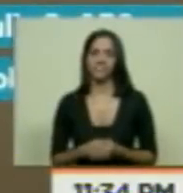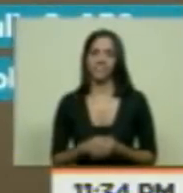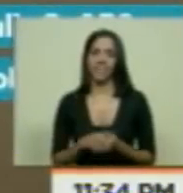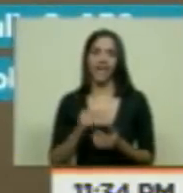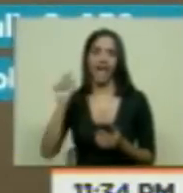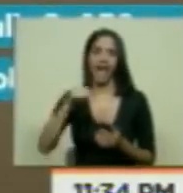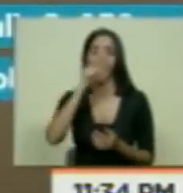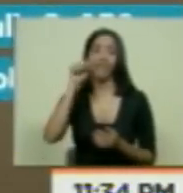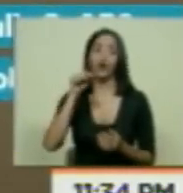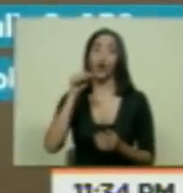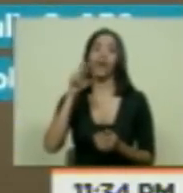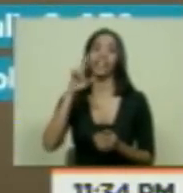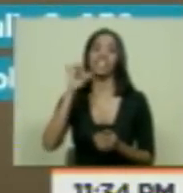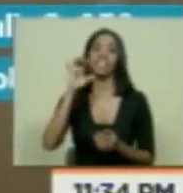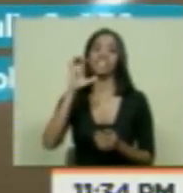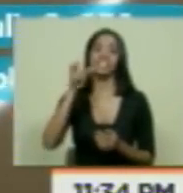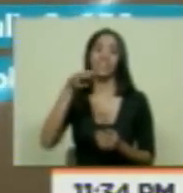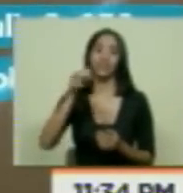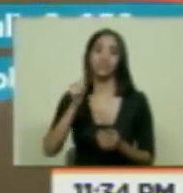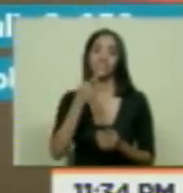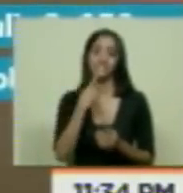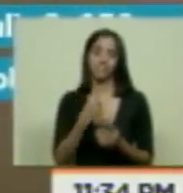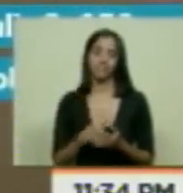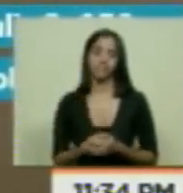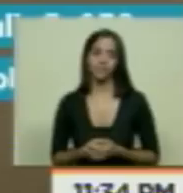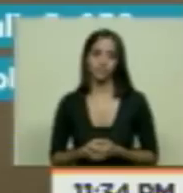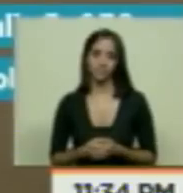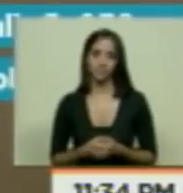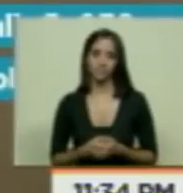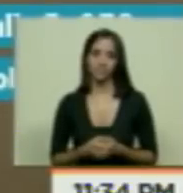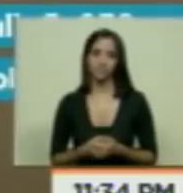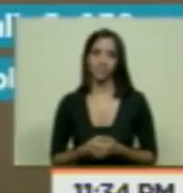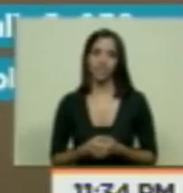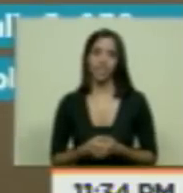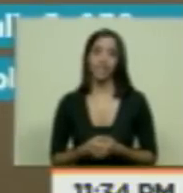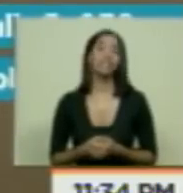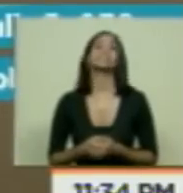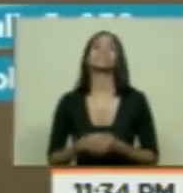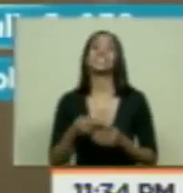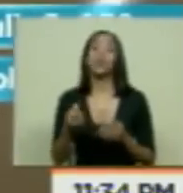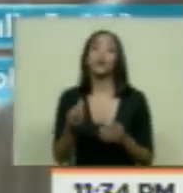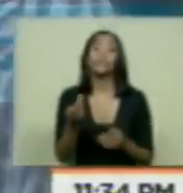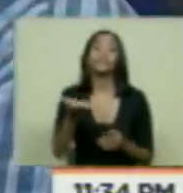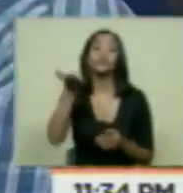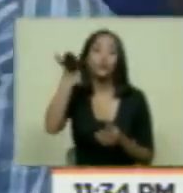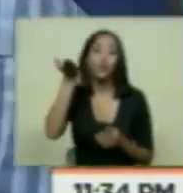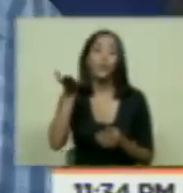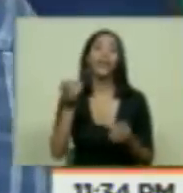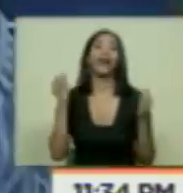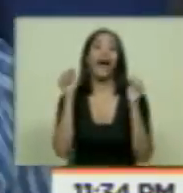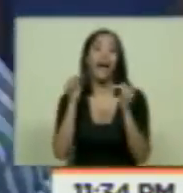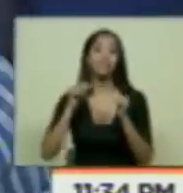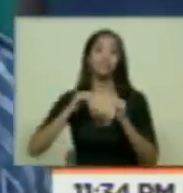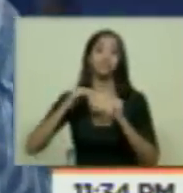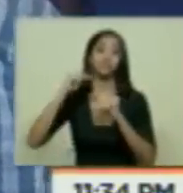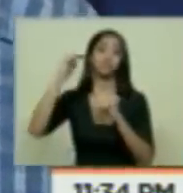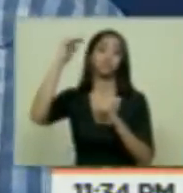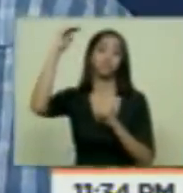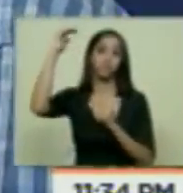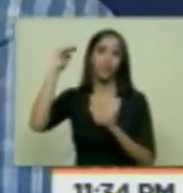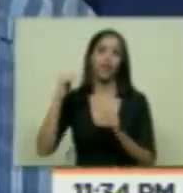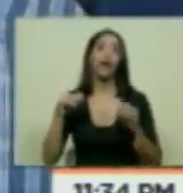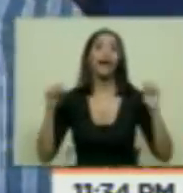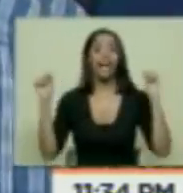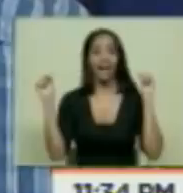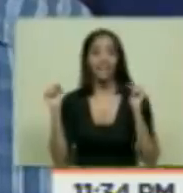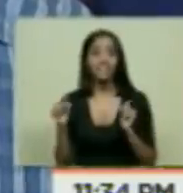Richard Corrales. Ajá. Dice Richard Corrales: si los precios suben a esa velocidad, en este